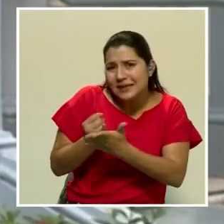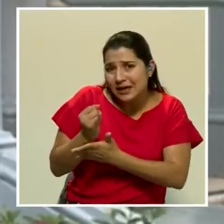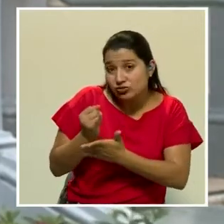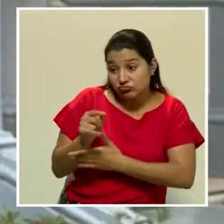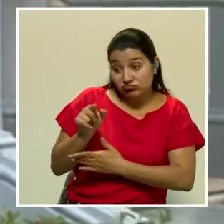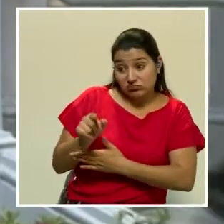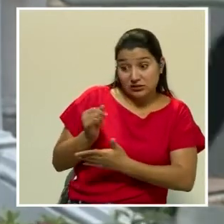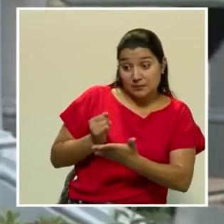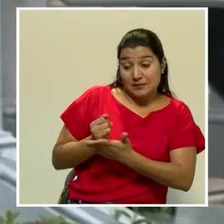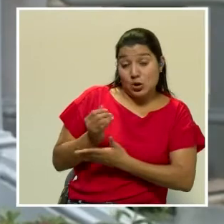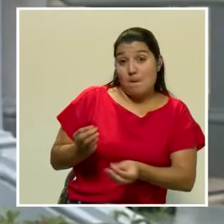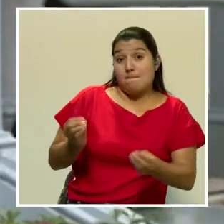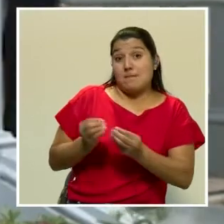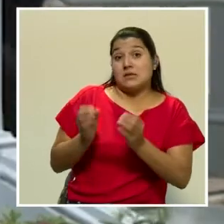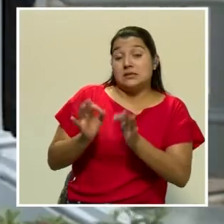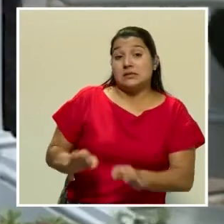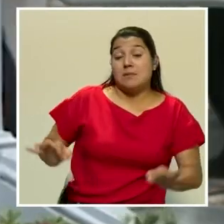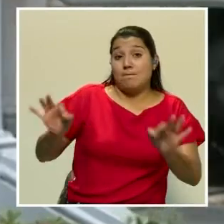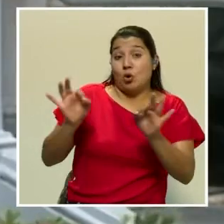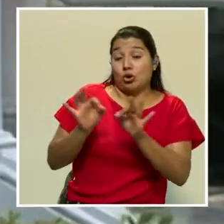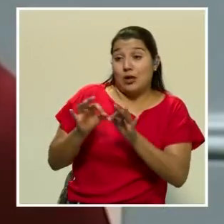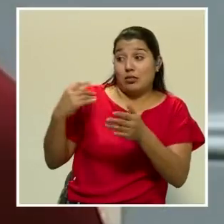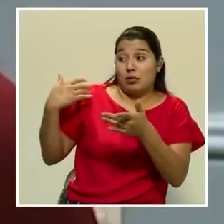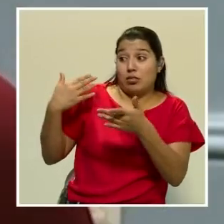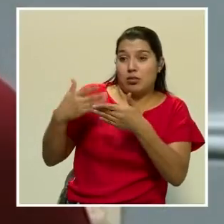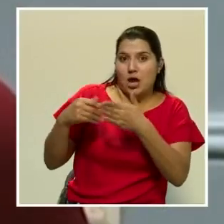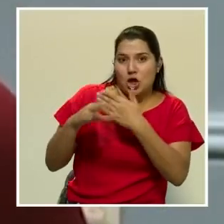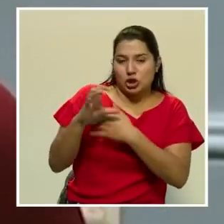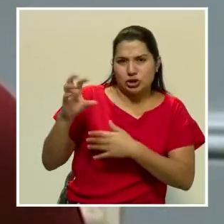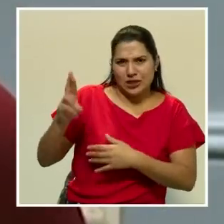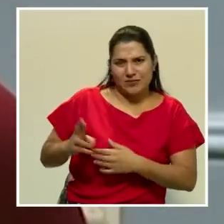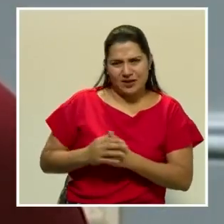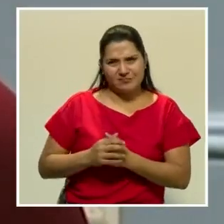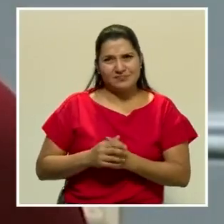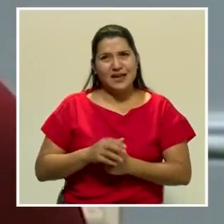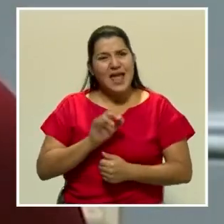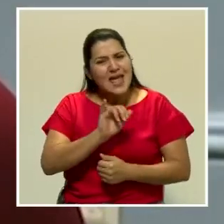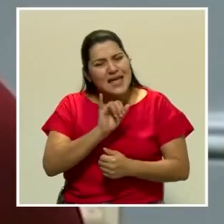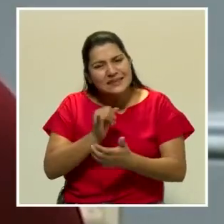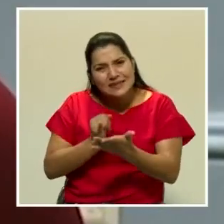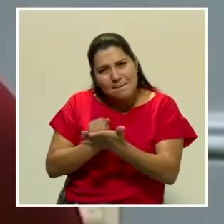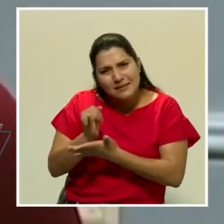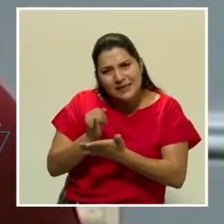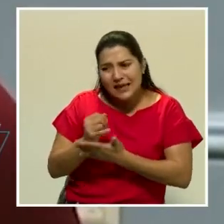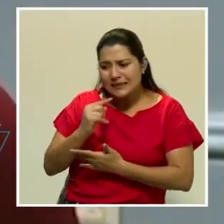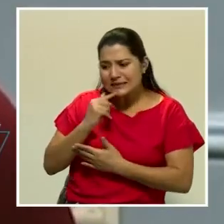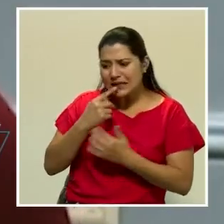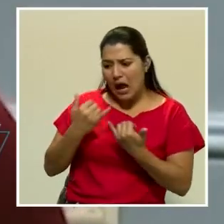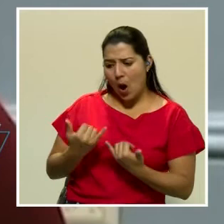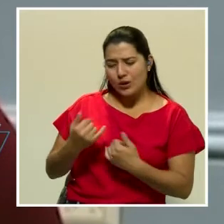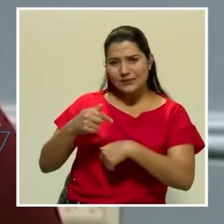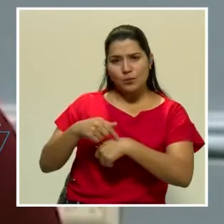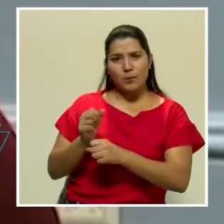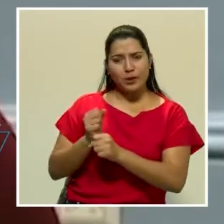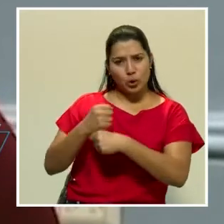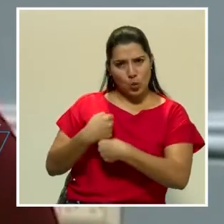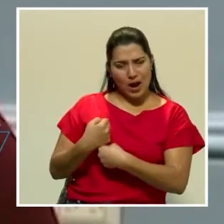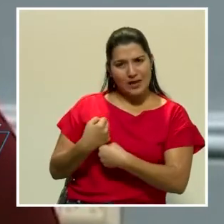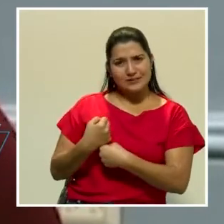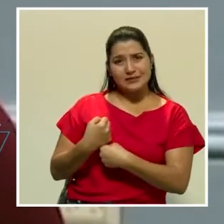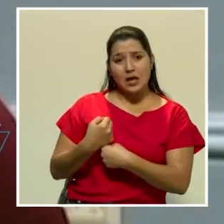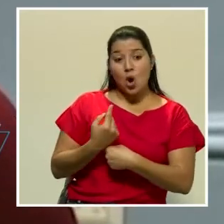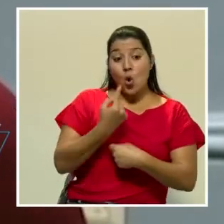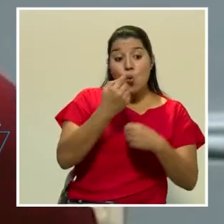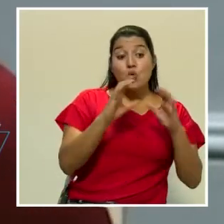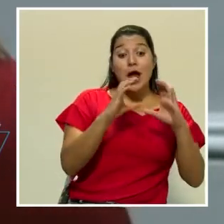más importantes de los últimos años en Costa Rica. Una investigación tan seria como lo que se está haciendo en estos momentos, una comisión aquí en la Asamblea